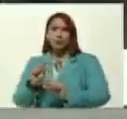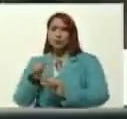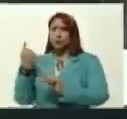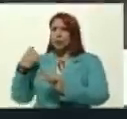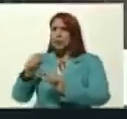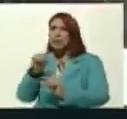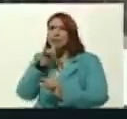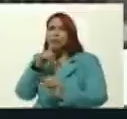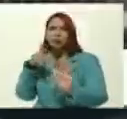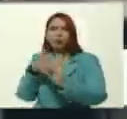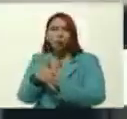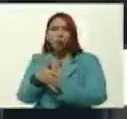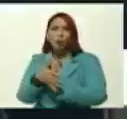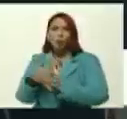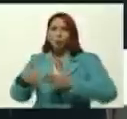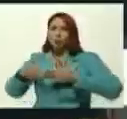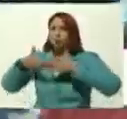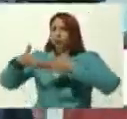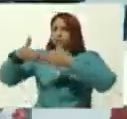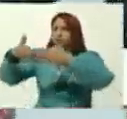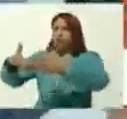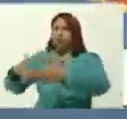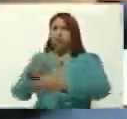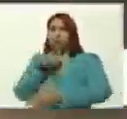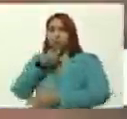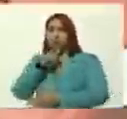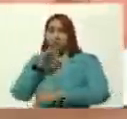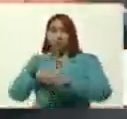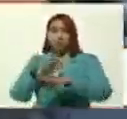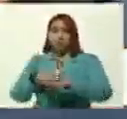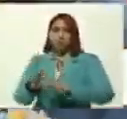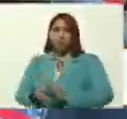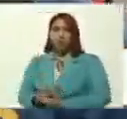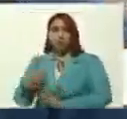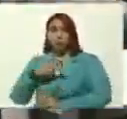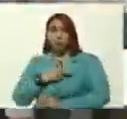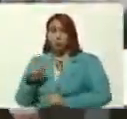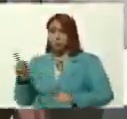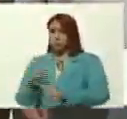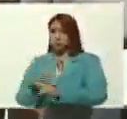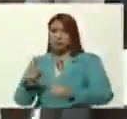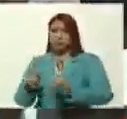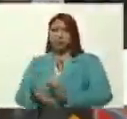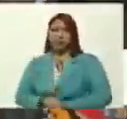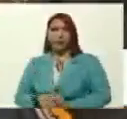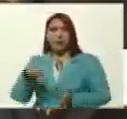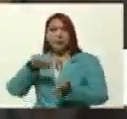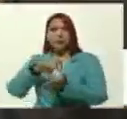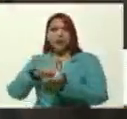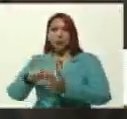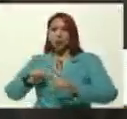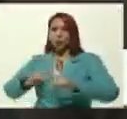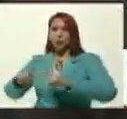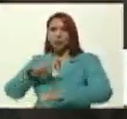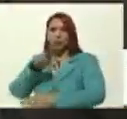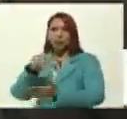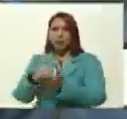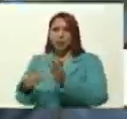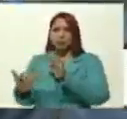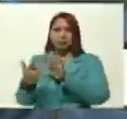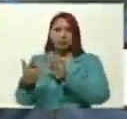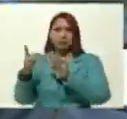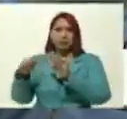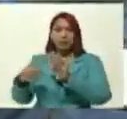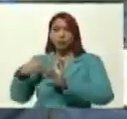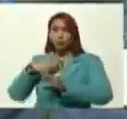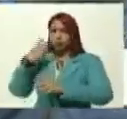noticia de ese siniestro, inmediatamente se activó el Centro de Coordinación Nacional y